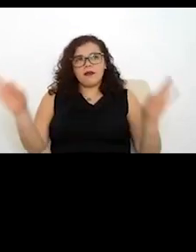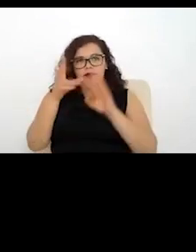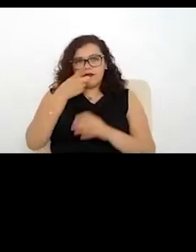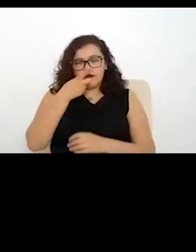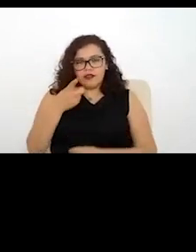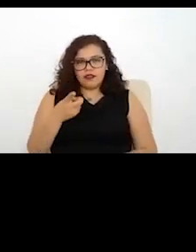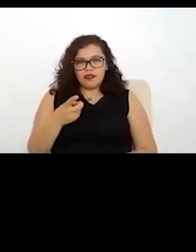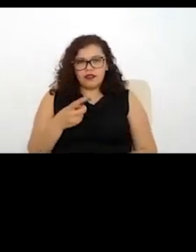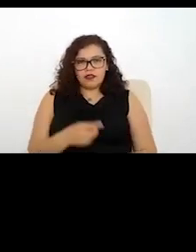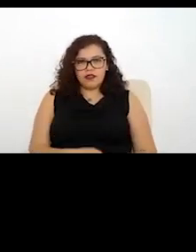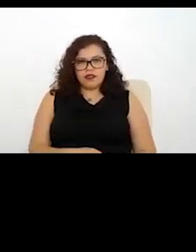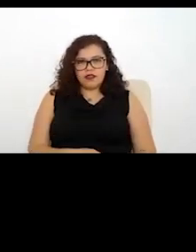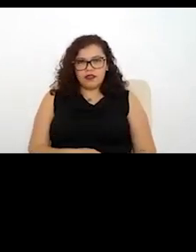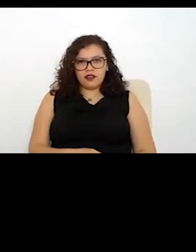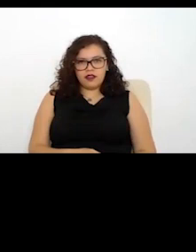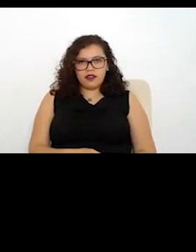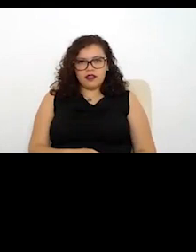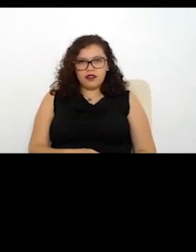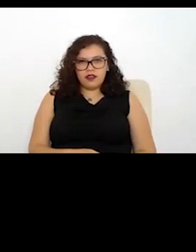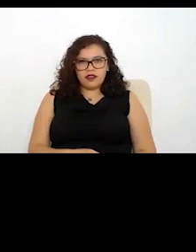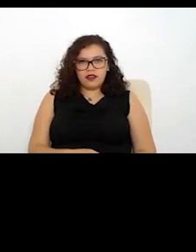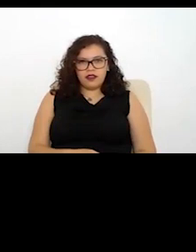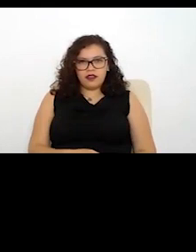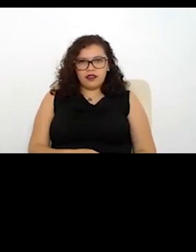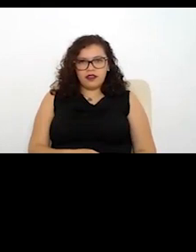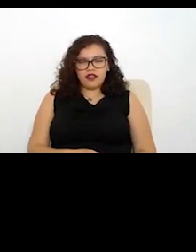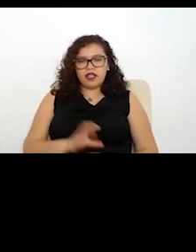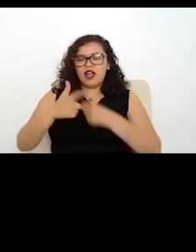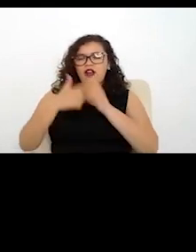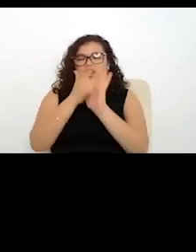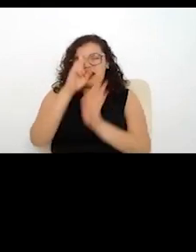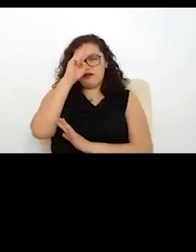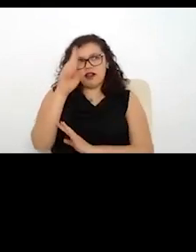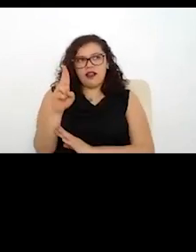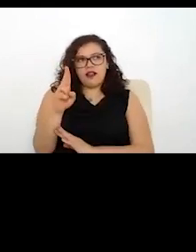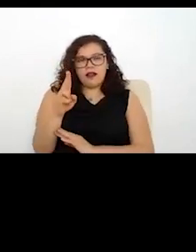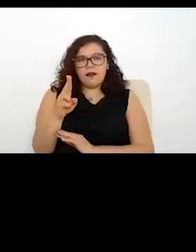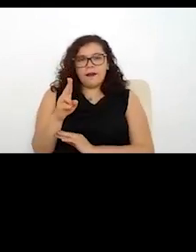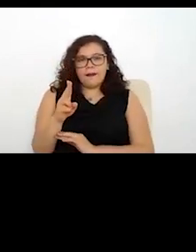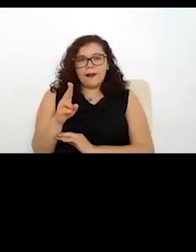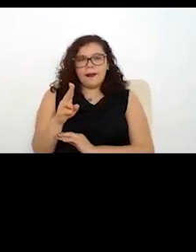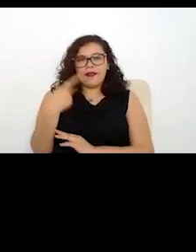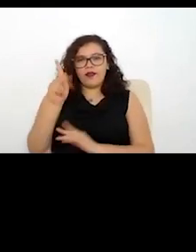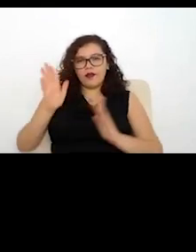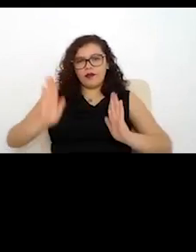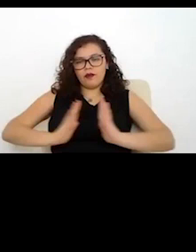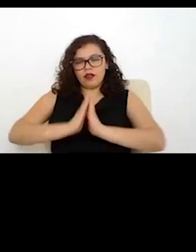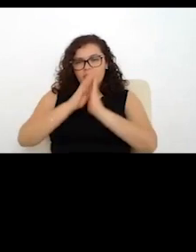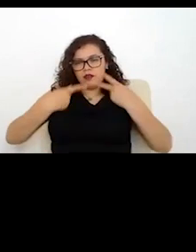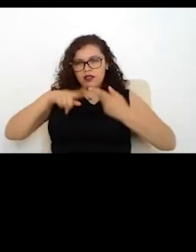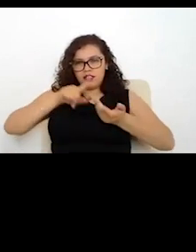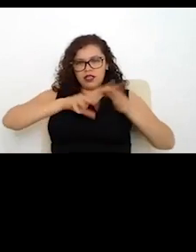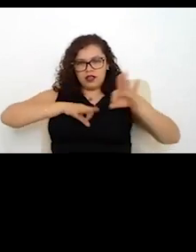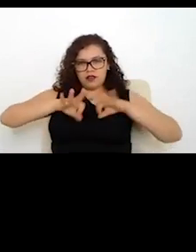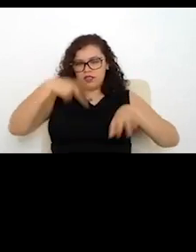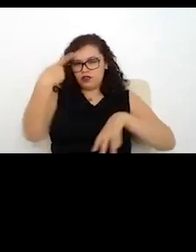tipo de simulación es ilegal, y la participación de los trabajadores en hostilidades es un